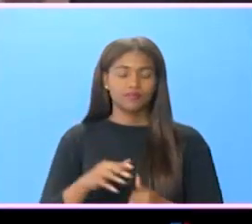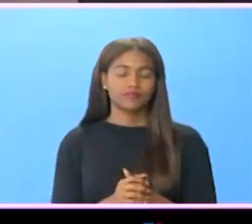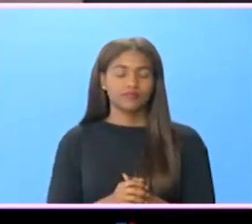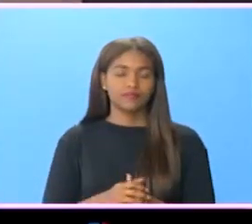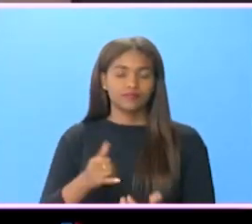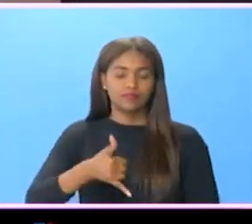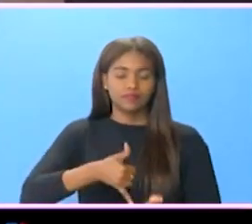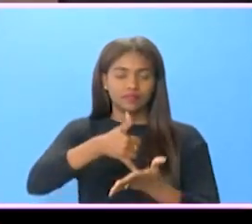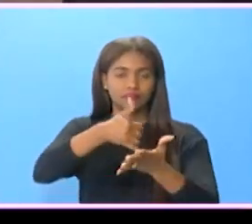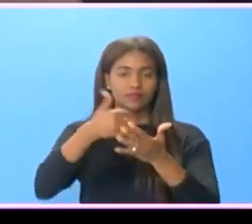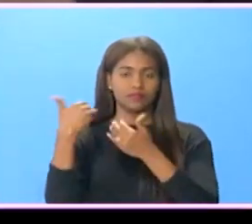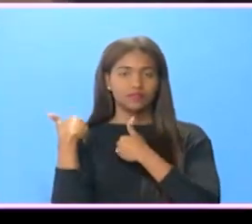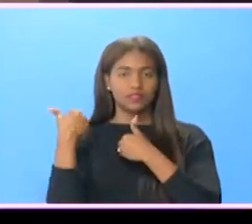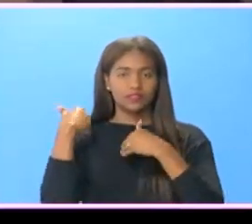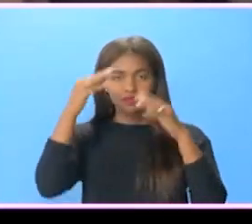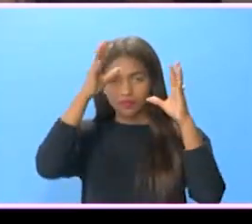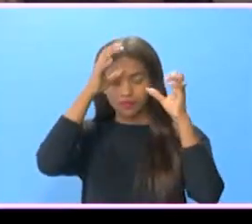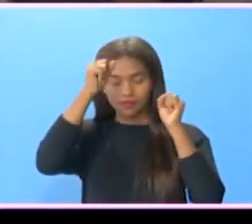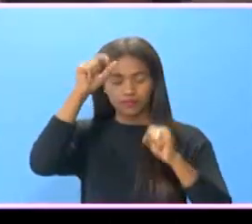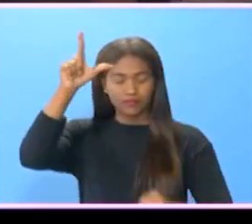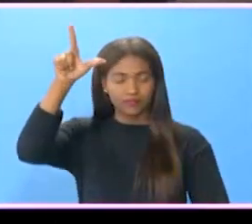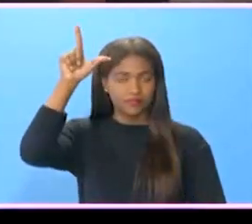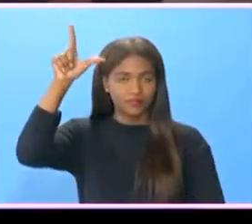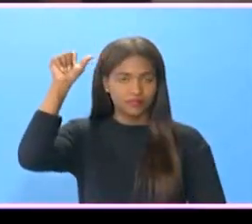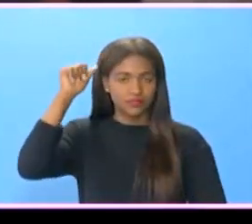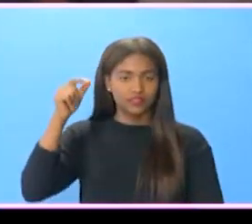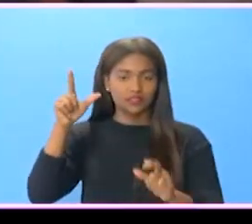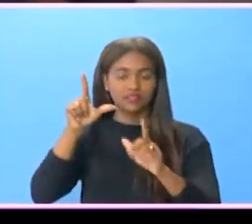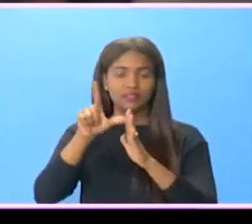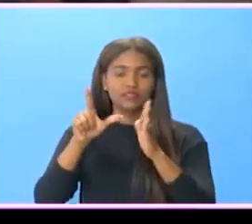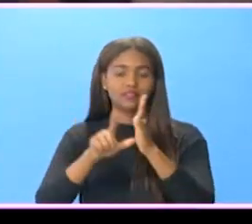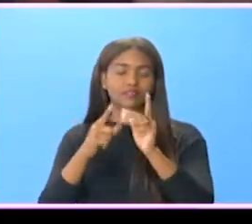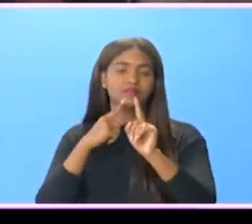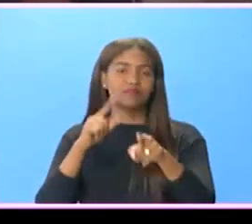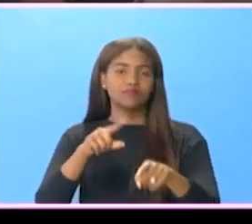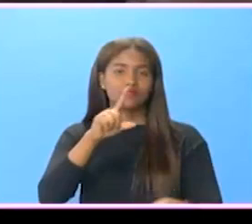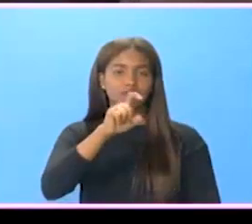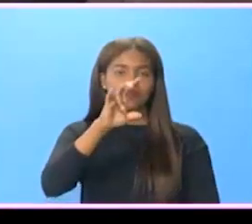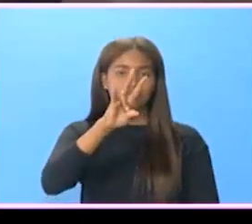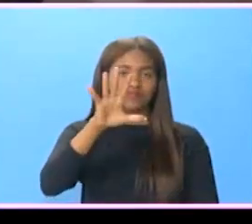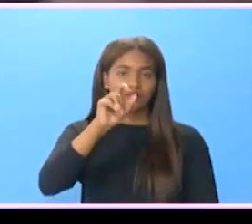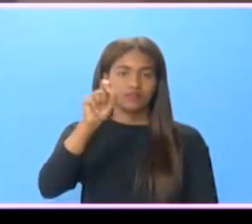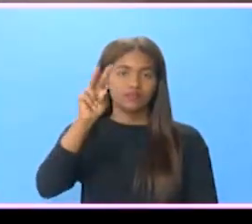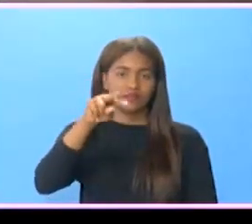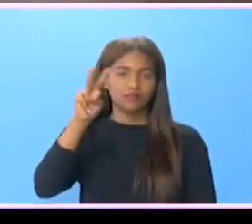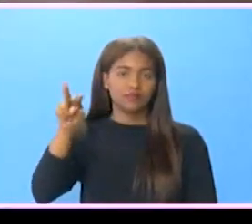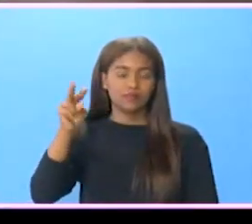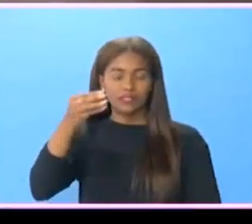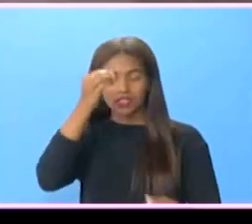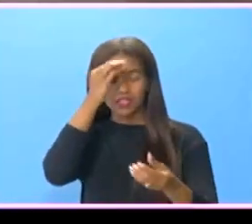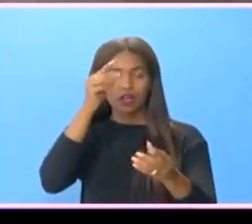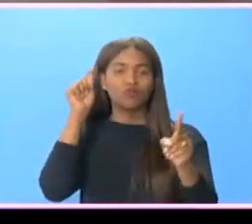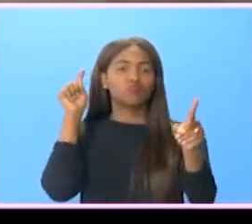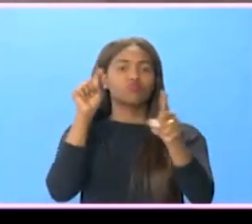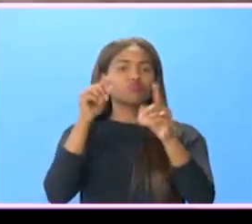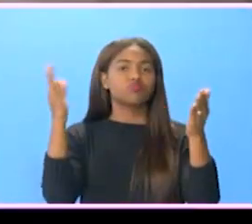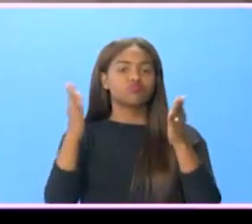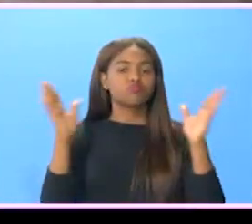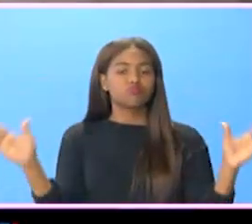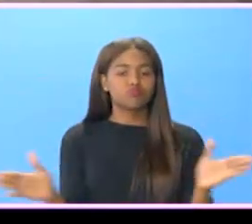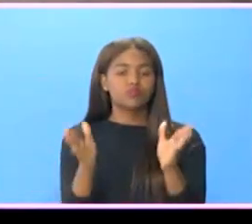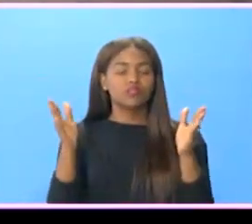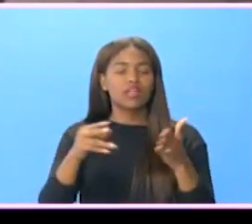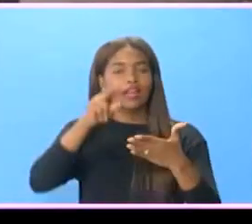premio, instituido por el presidente Luis Abinader mediante el decreto 177-22, tiene como motivación estimular